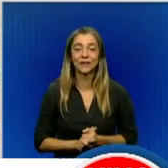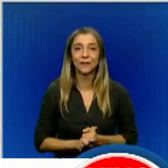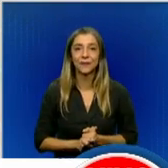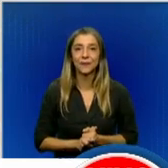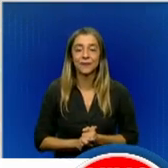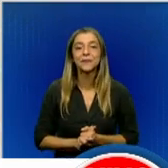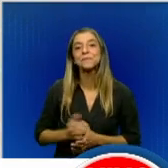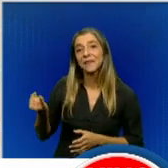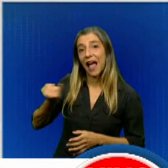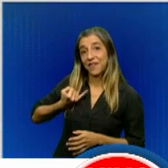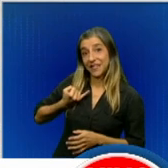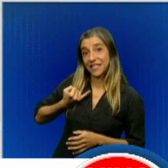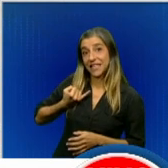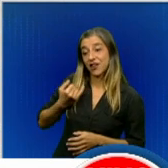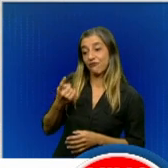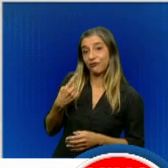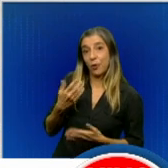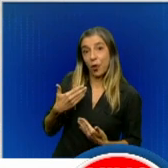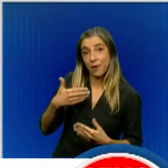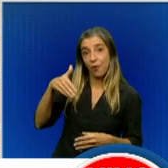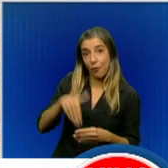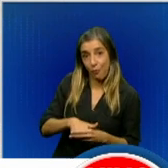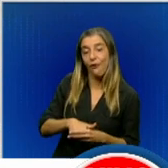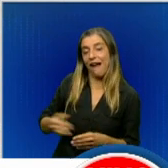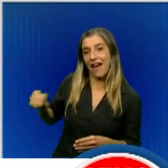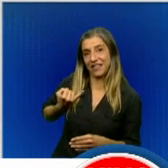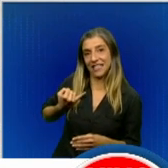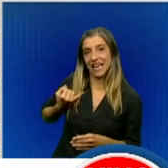avísenme cuando podemos habilitar la votación